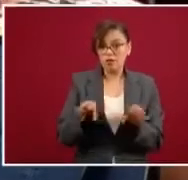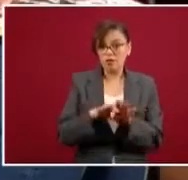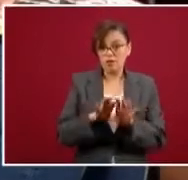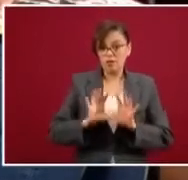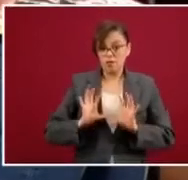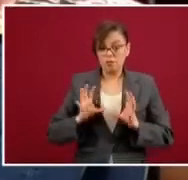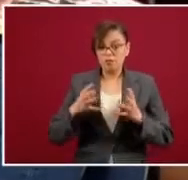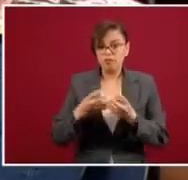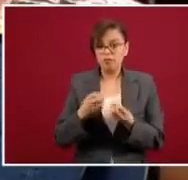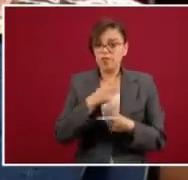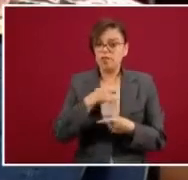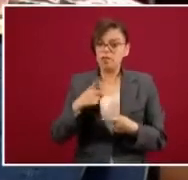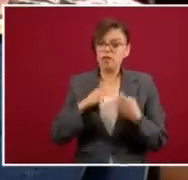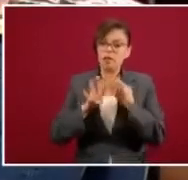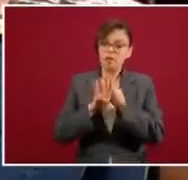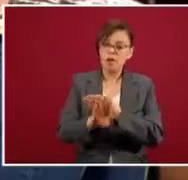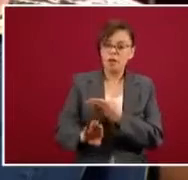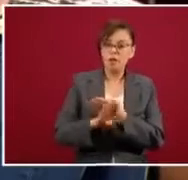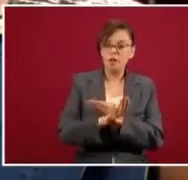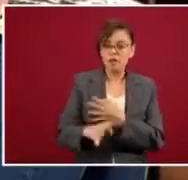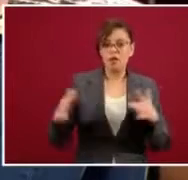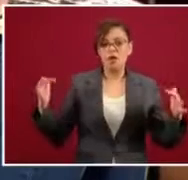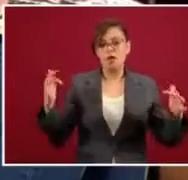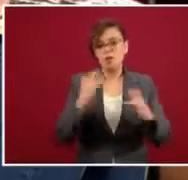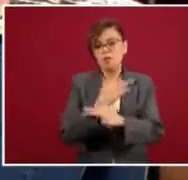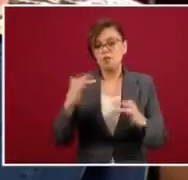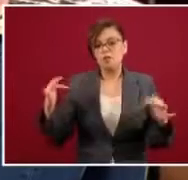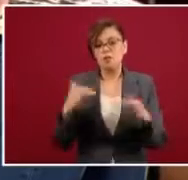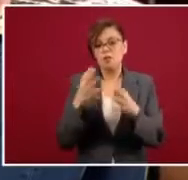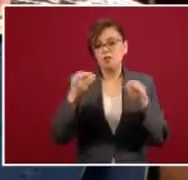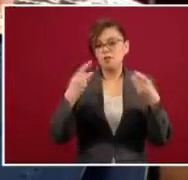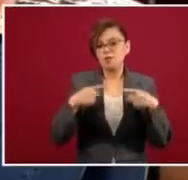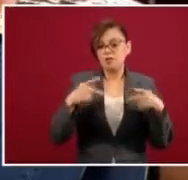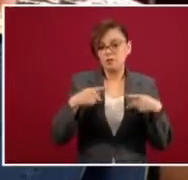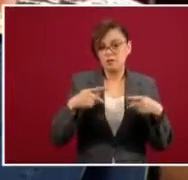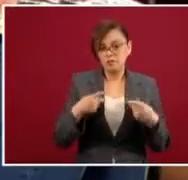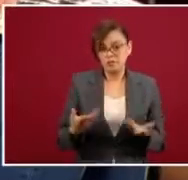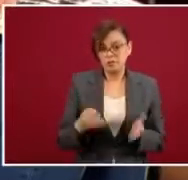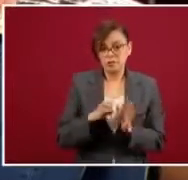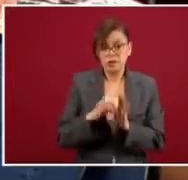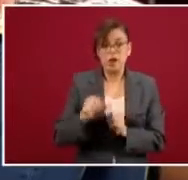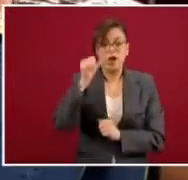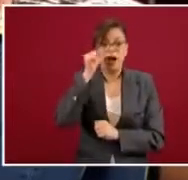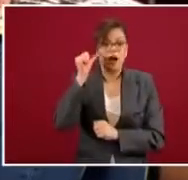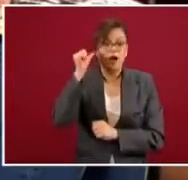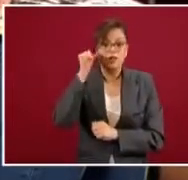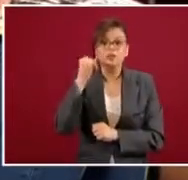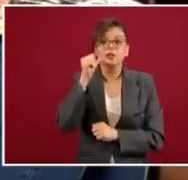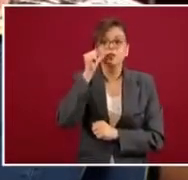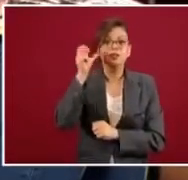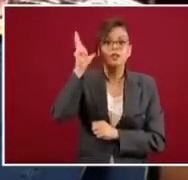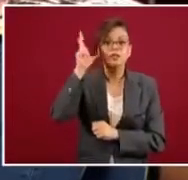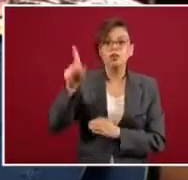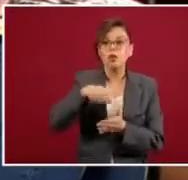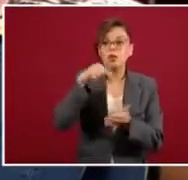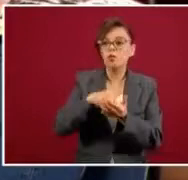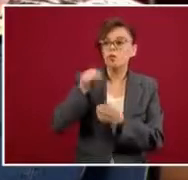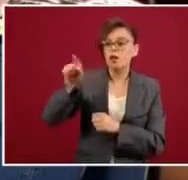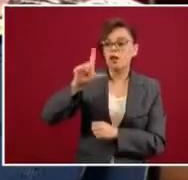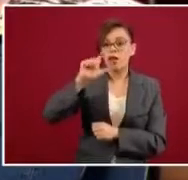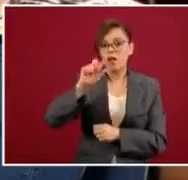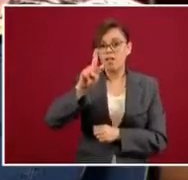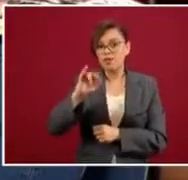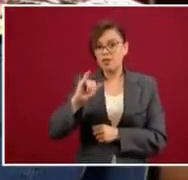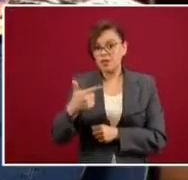la aglomeración de las personas como ayer y antier en la zona de La Viga. Esa es una pregunta. Y la segunda, hoy se reunió usted